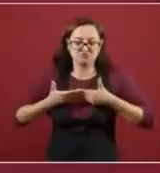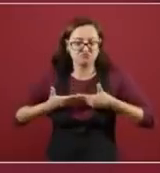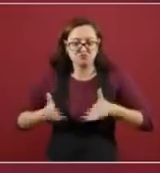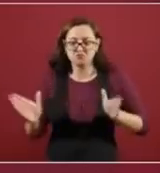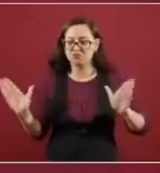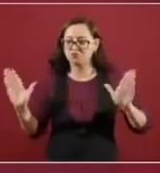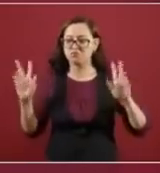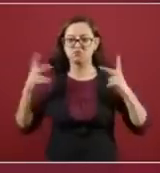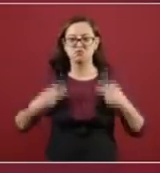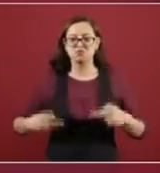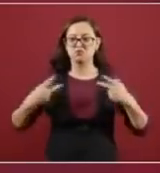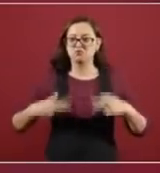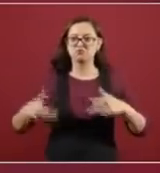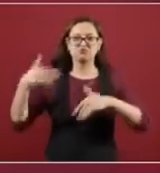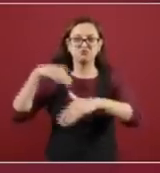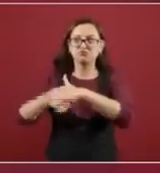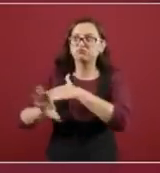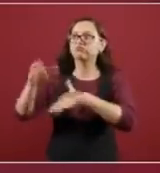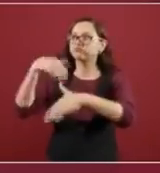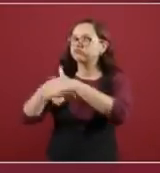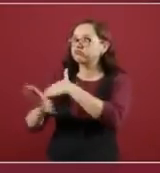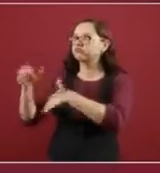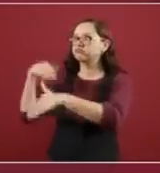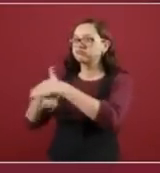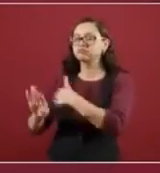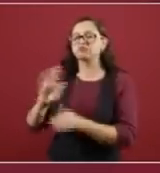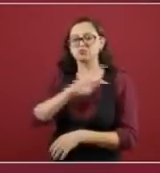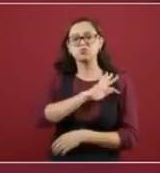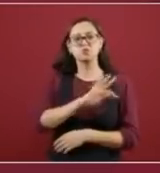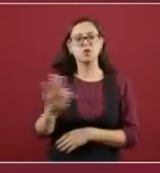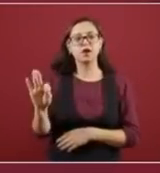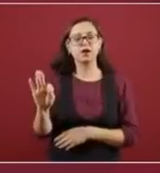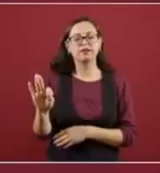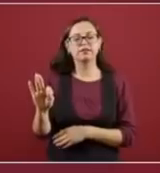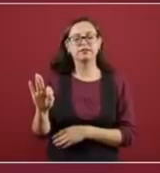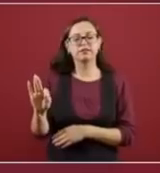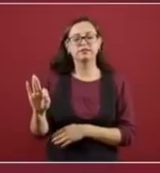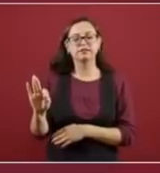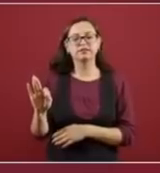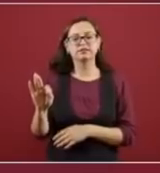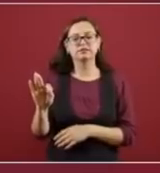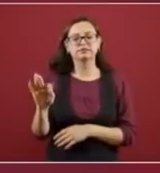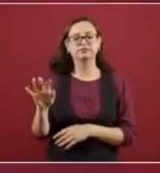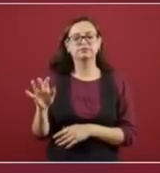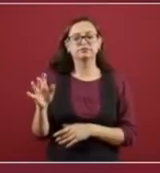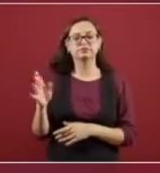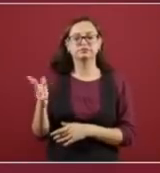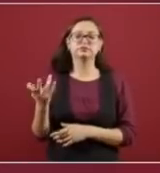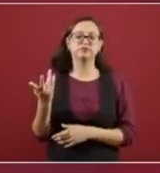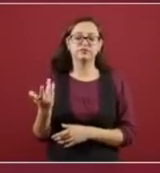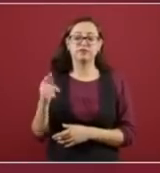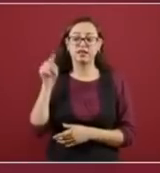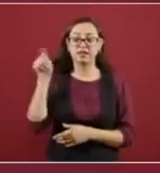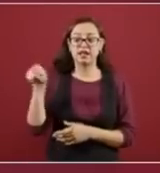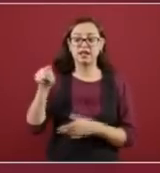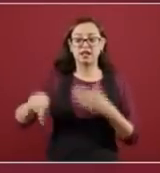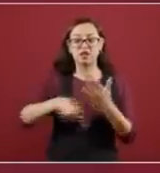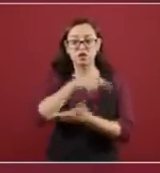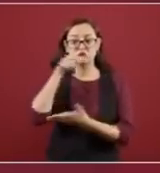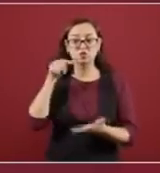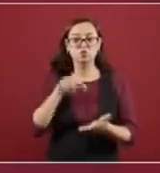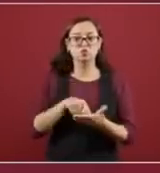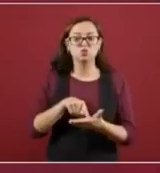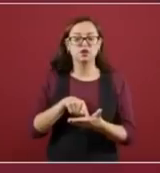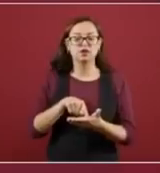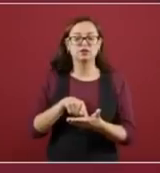permitirá la conectividad de los recursos naturales, el arte y la recreación. Para convertir